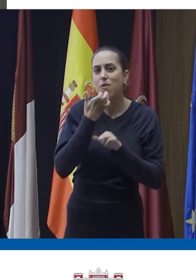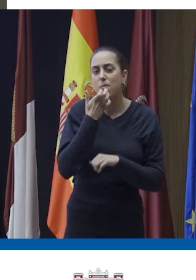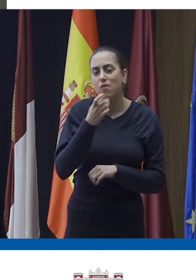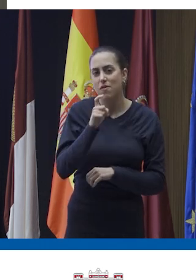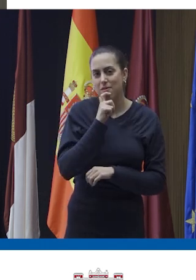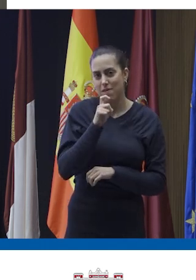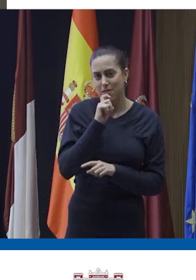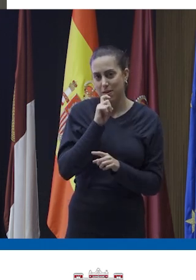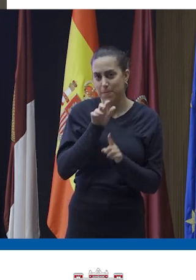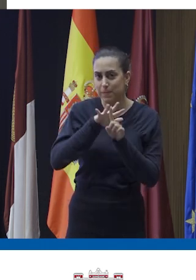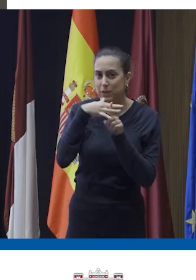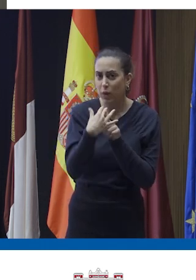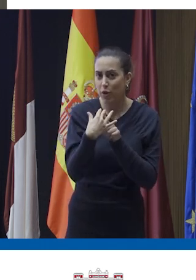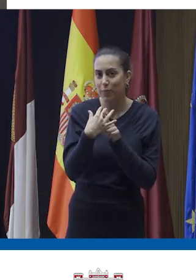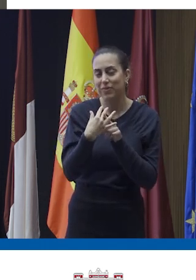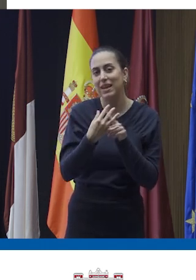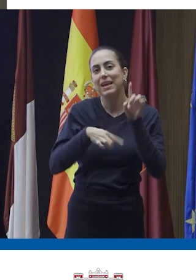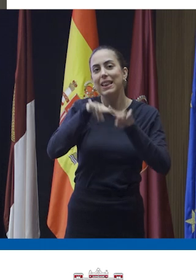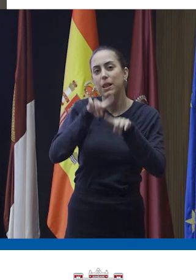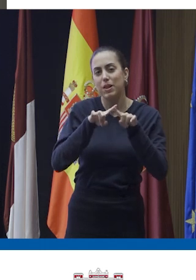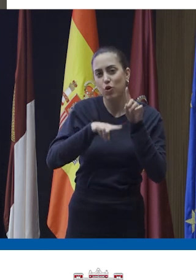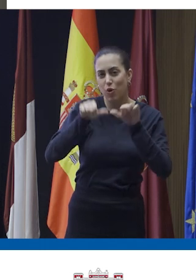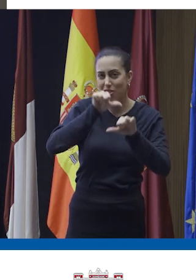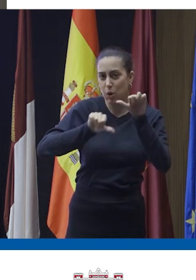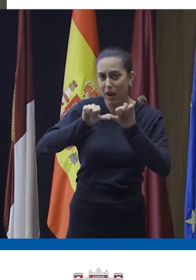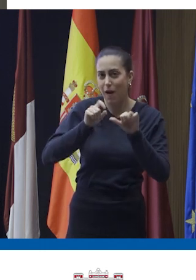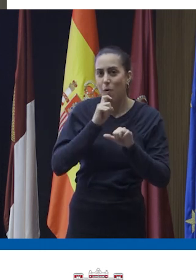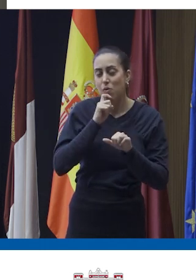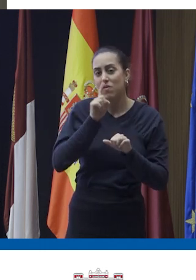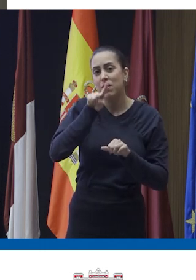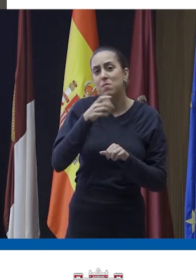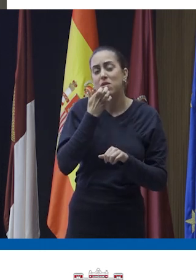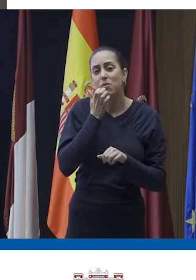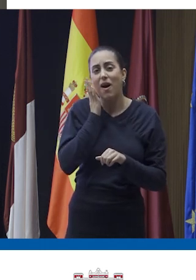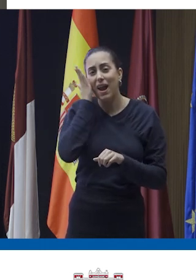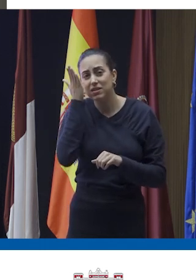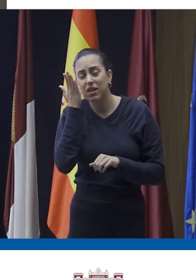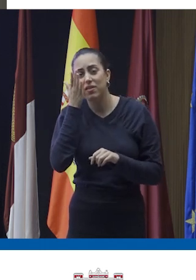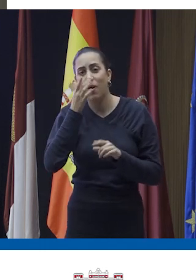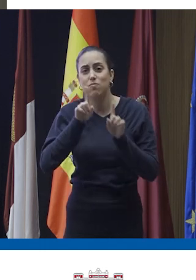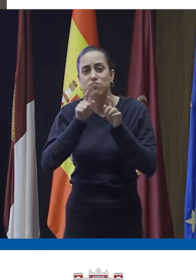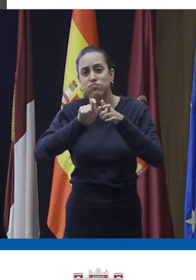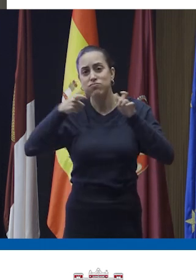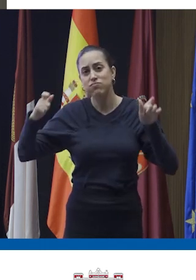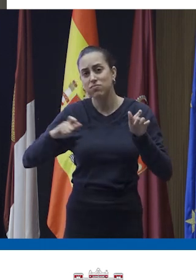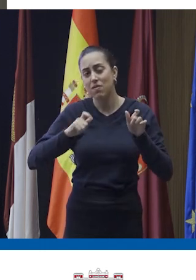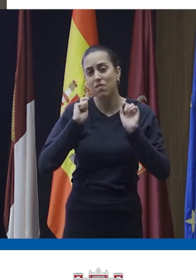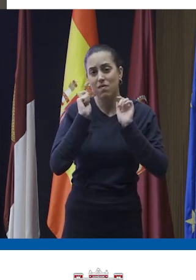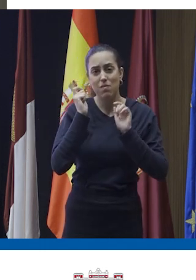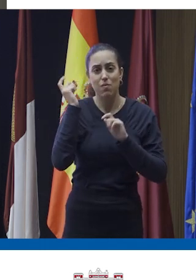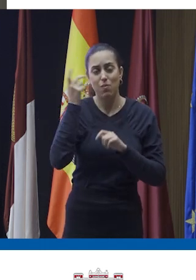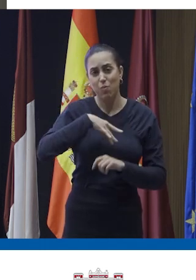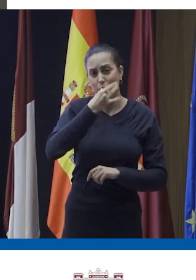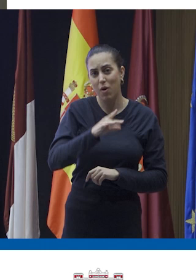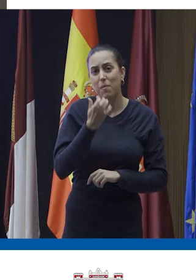también se influye la complejidad de la cirugía, vamos a decidir pues aumentar la anestesia ¿Y cómo lo vamos a hacer? Pues otra de las inyecciones